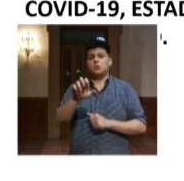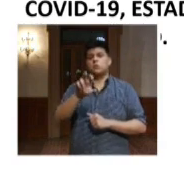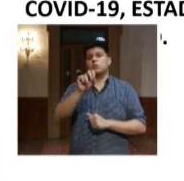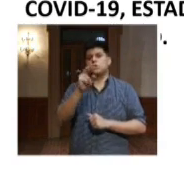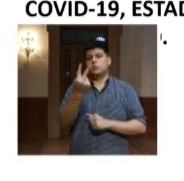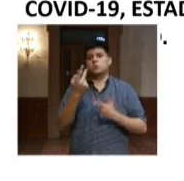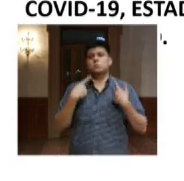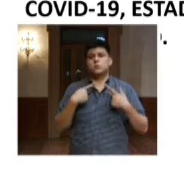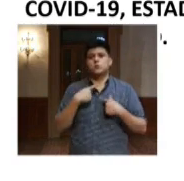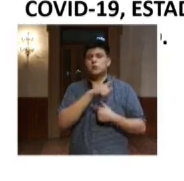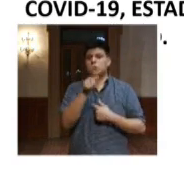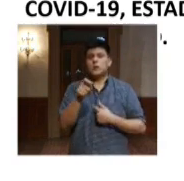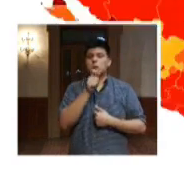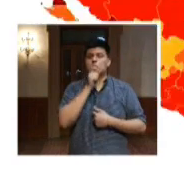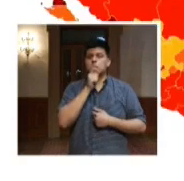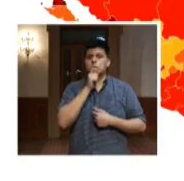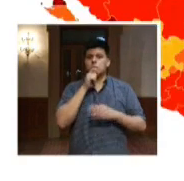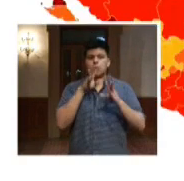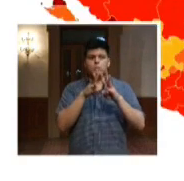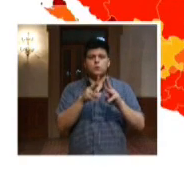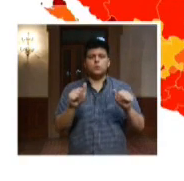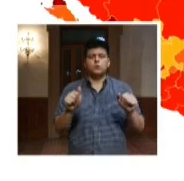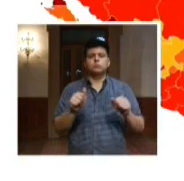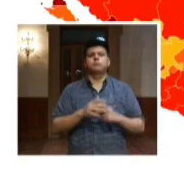de recuperación.